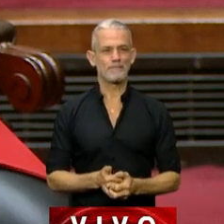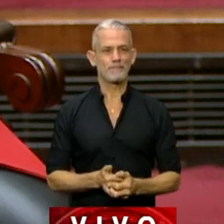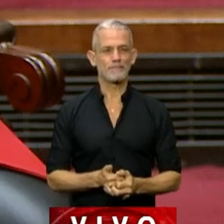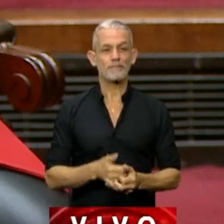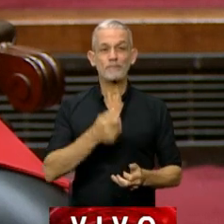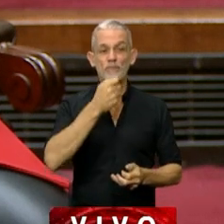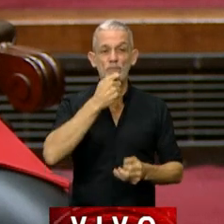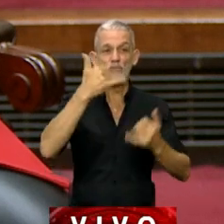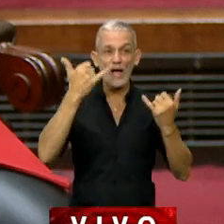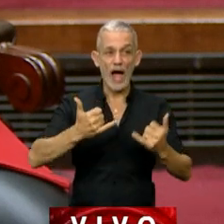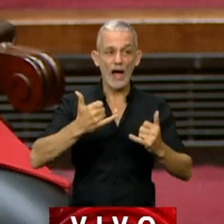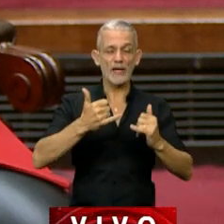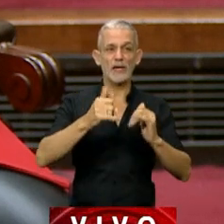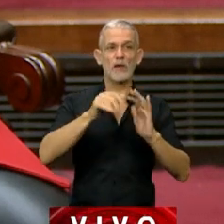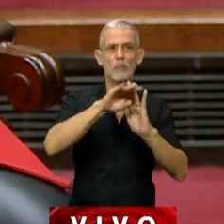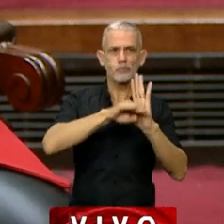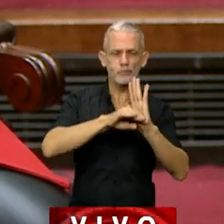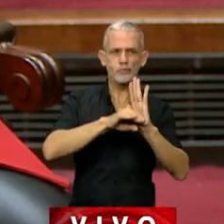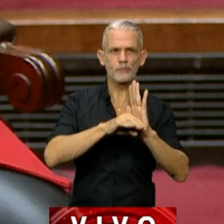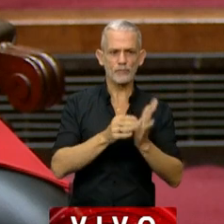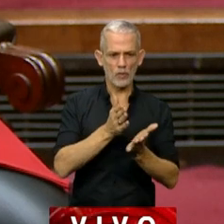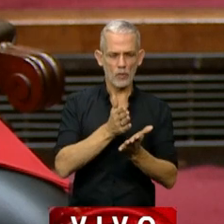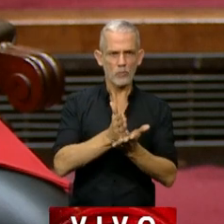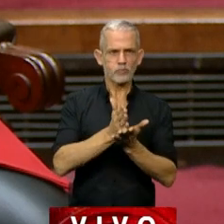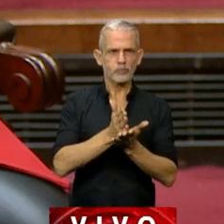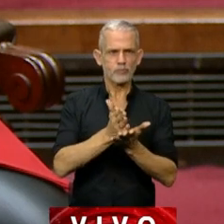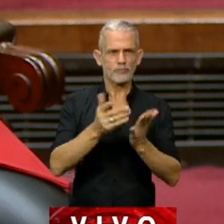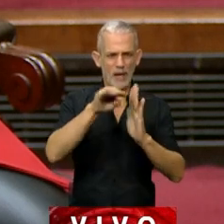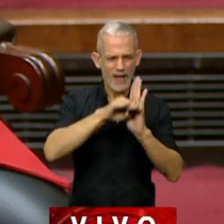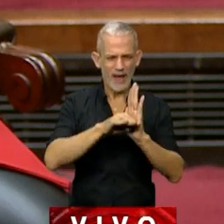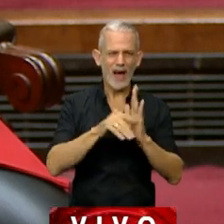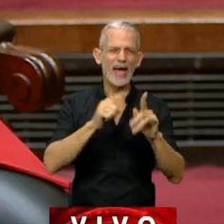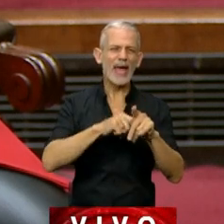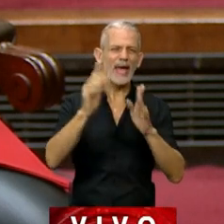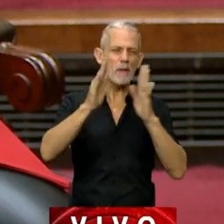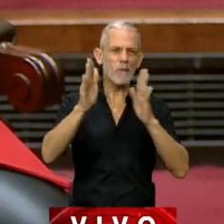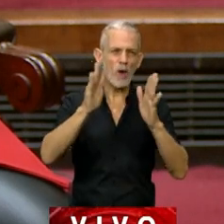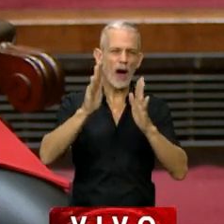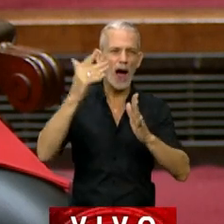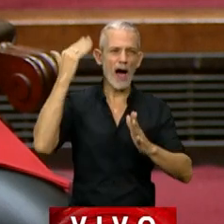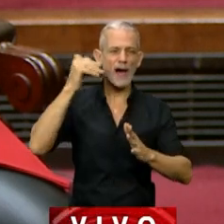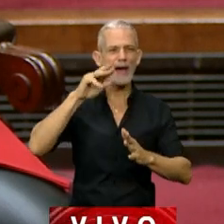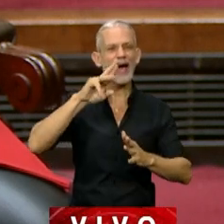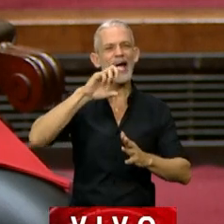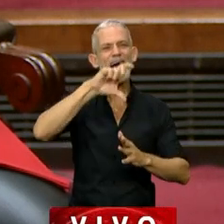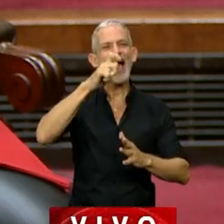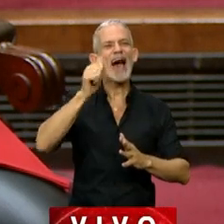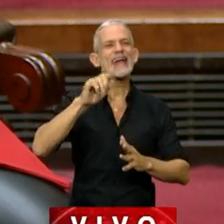si rigieran normas de la época de Ramón